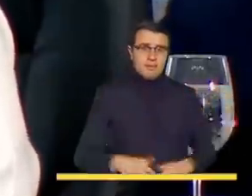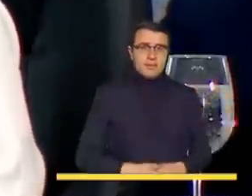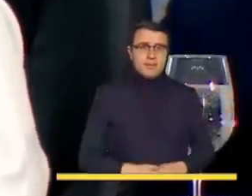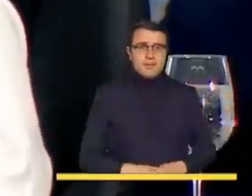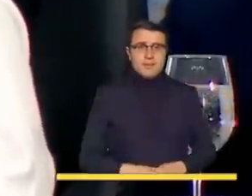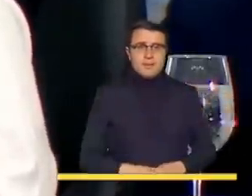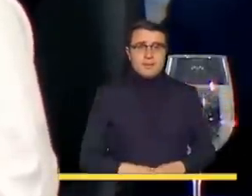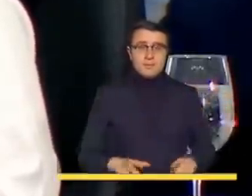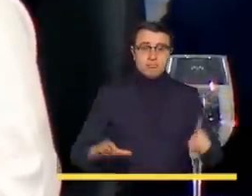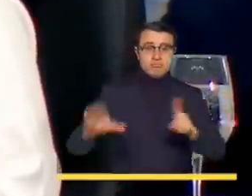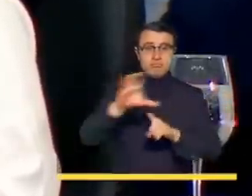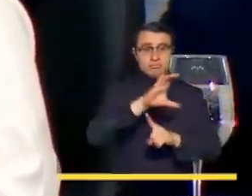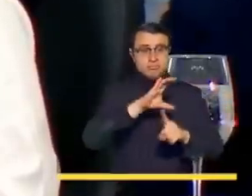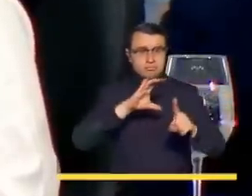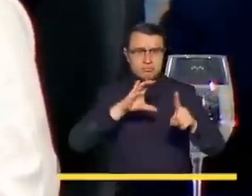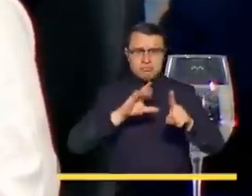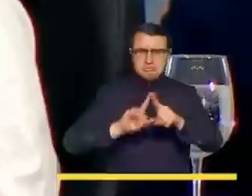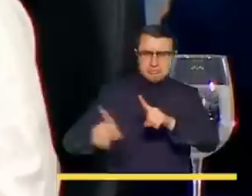grandes culturas